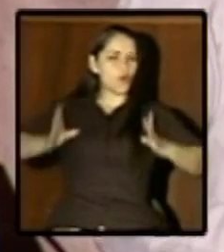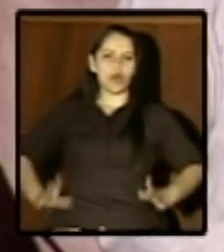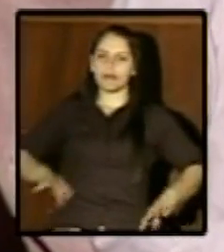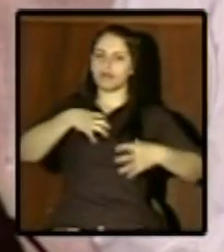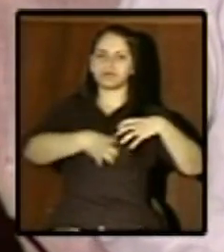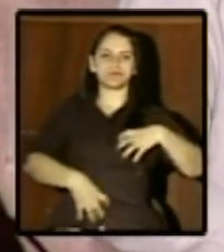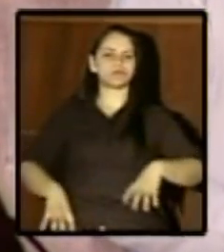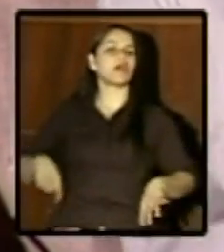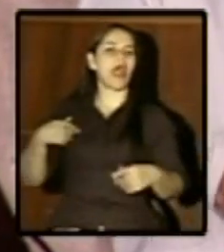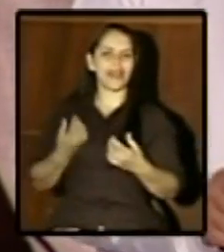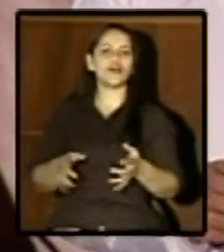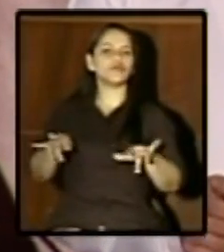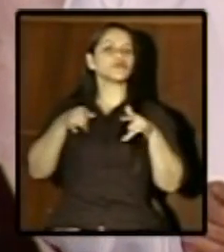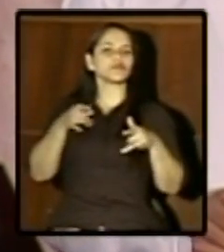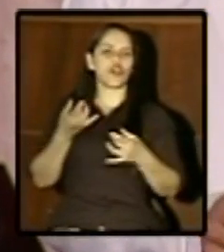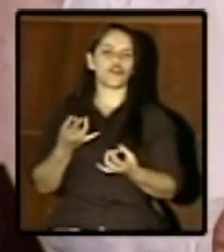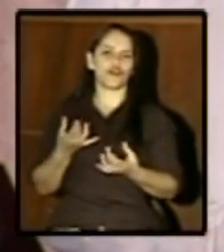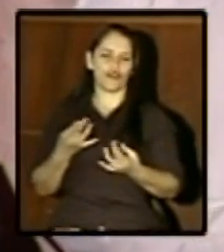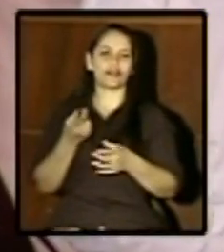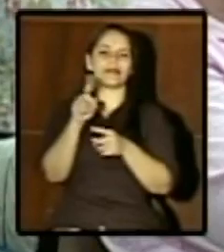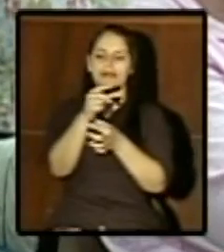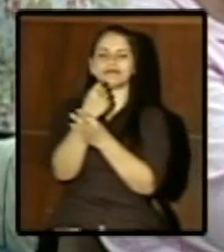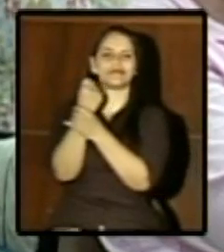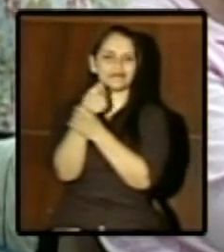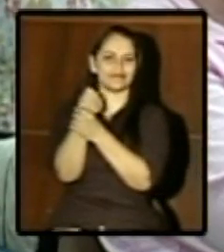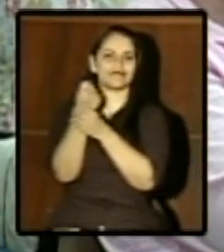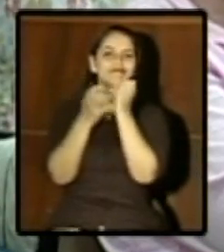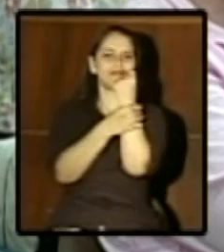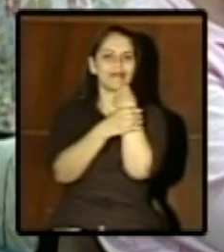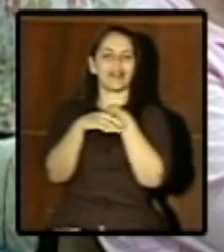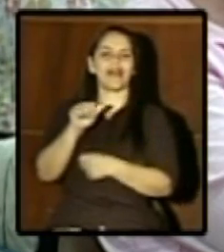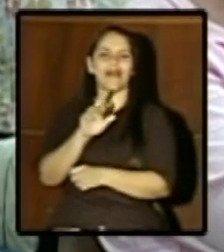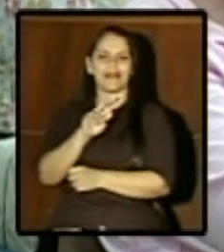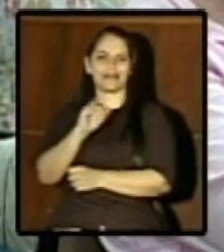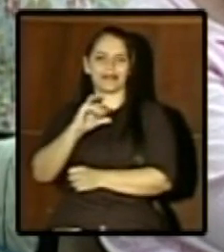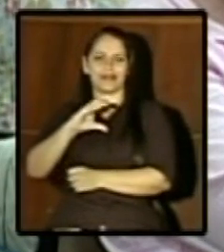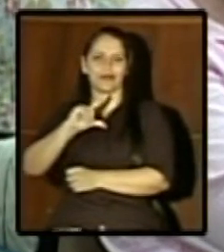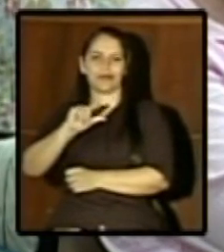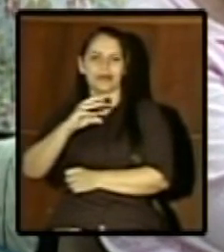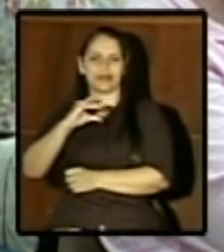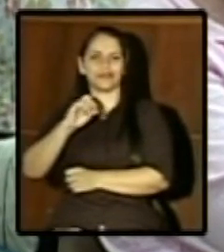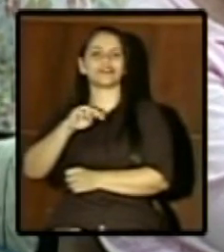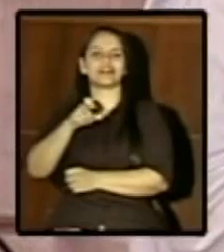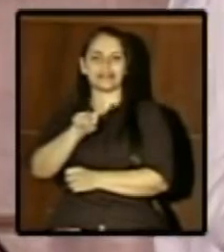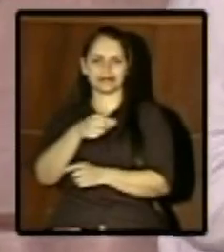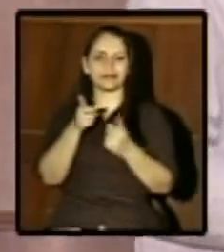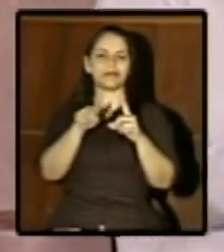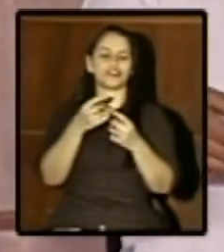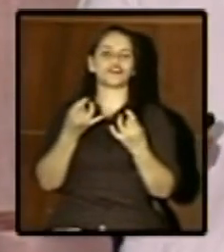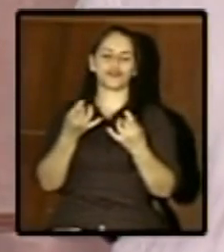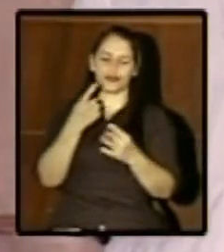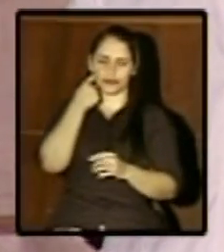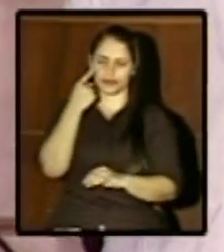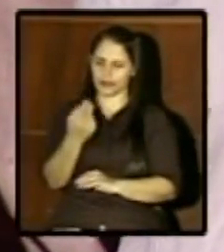todo nuestro tejido corporal, incluyendo las articulaciones obviamente, exceptuando el cartílago, vuelvo y repito.